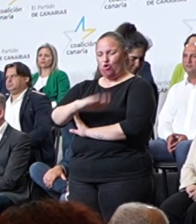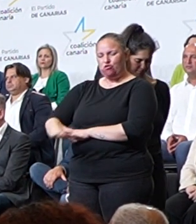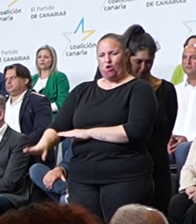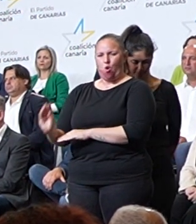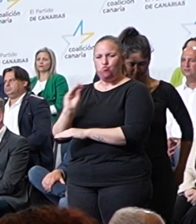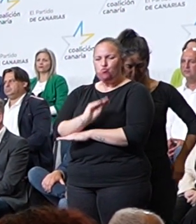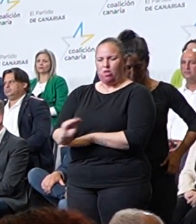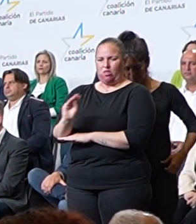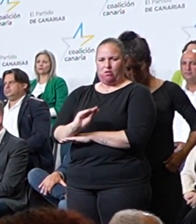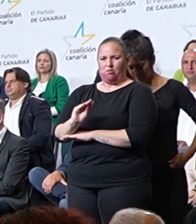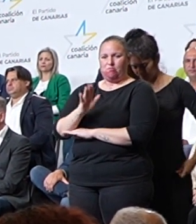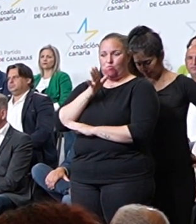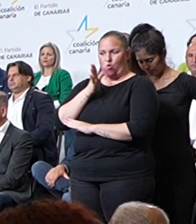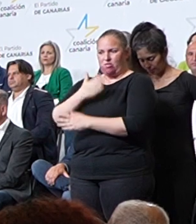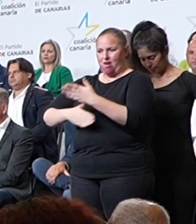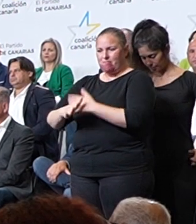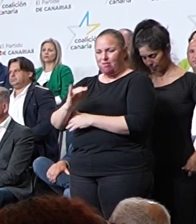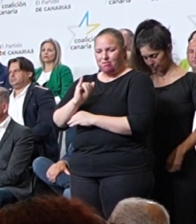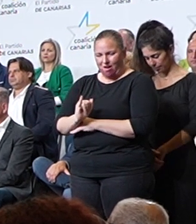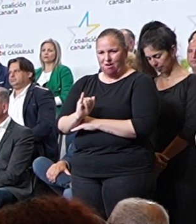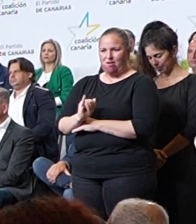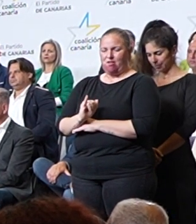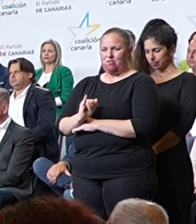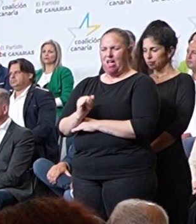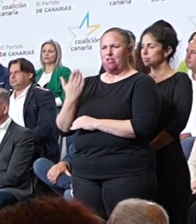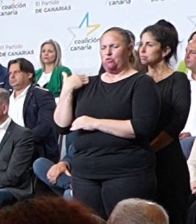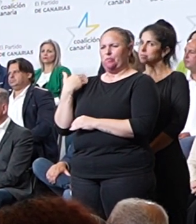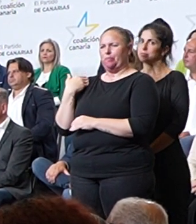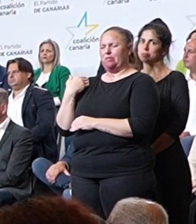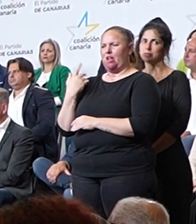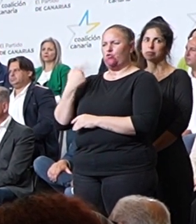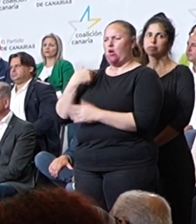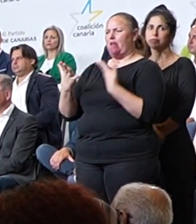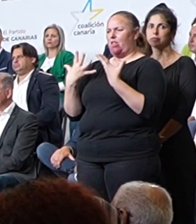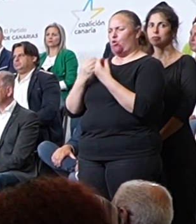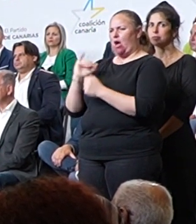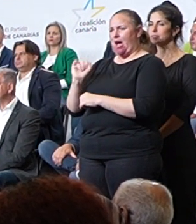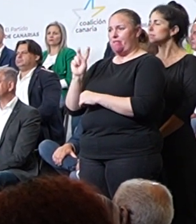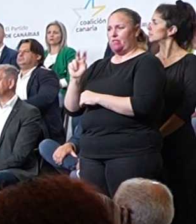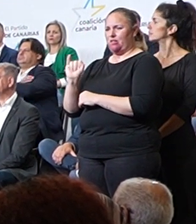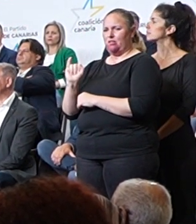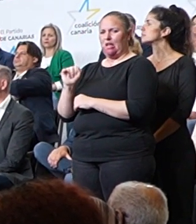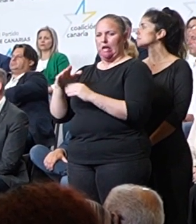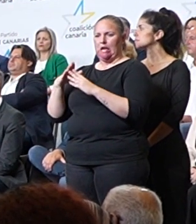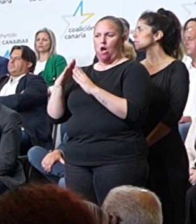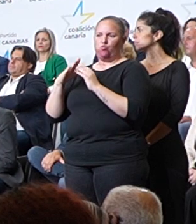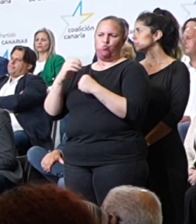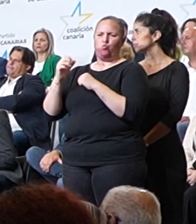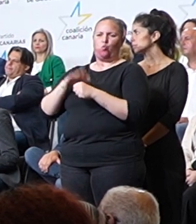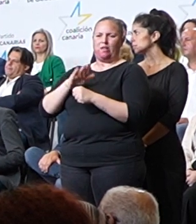hijos que tienen una discapacidad. Y el otro día estaba con Javi aquí en el Camp de la Cuesta, que está en